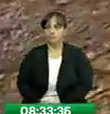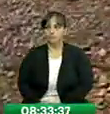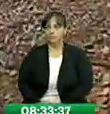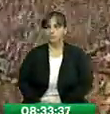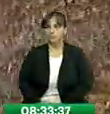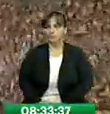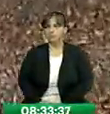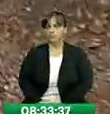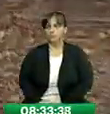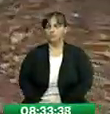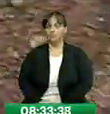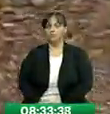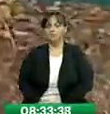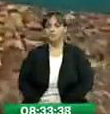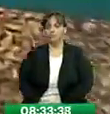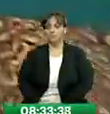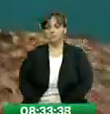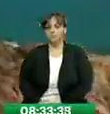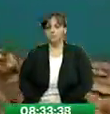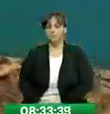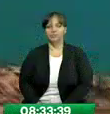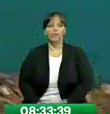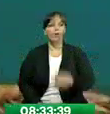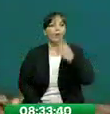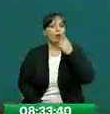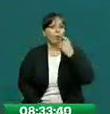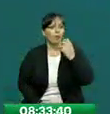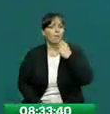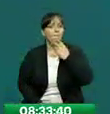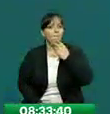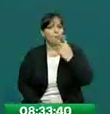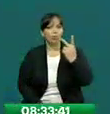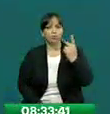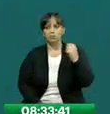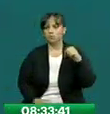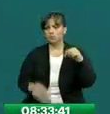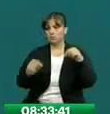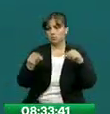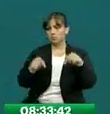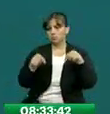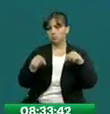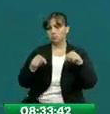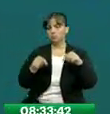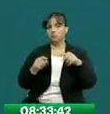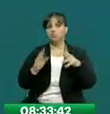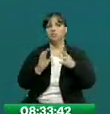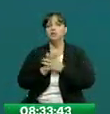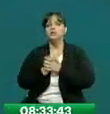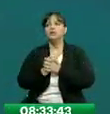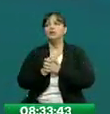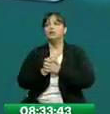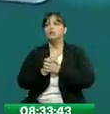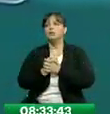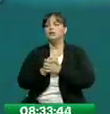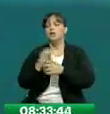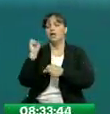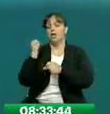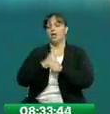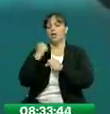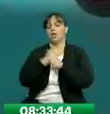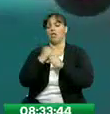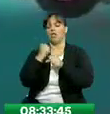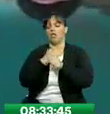diario esto a diario nosotros no podemos descansar con gente que venimos a descansar cuando abrimos nuestro trabajo